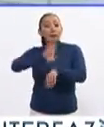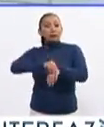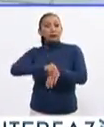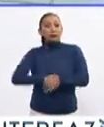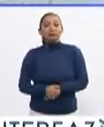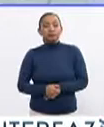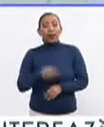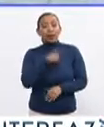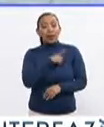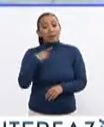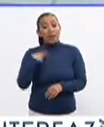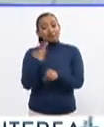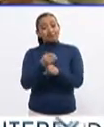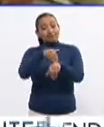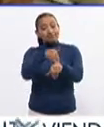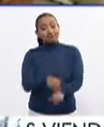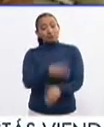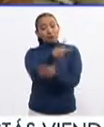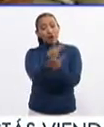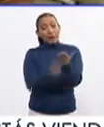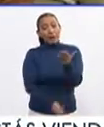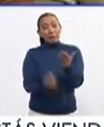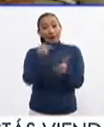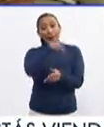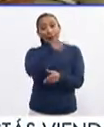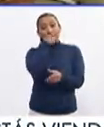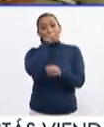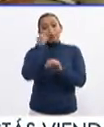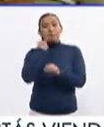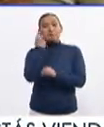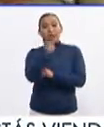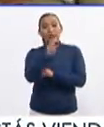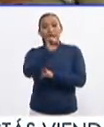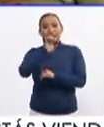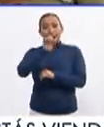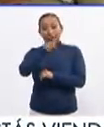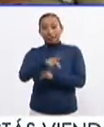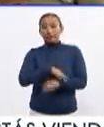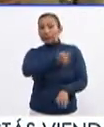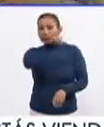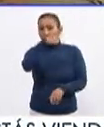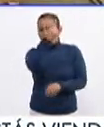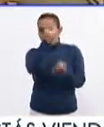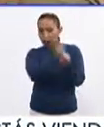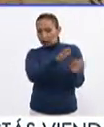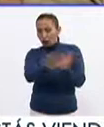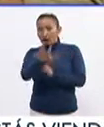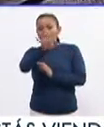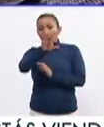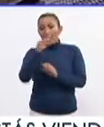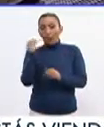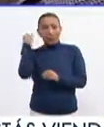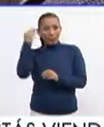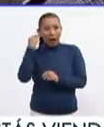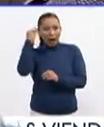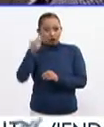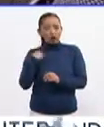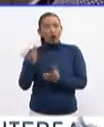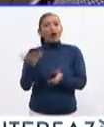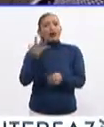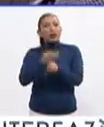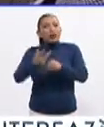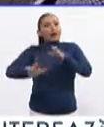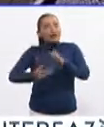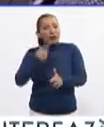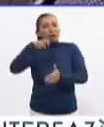autorización, debiendo ajustarse a los planes y programas que estableciera la autoridad. Un año después, el 5 de marzo, se dio la